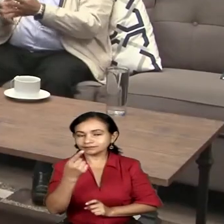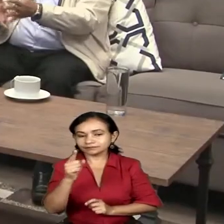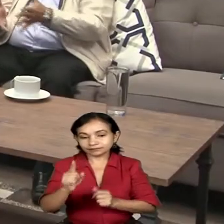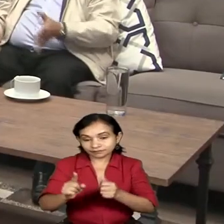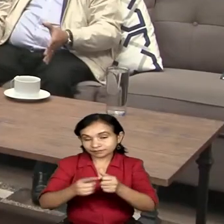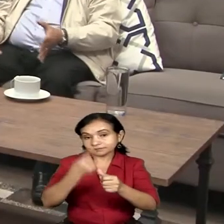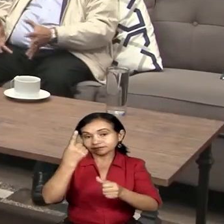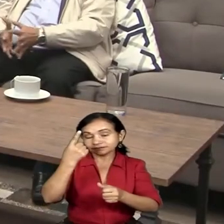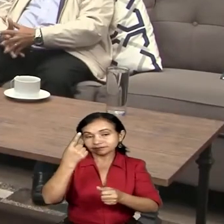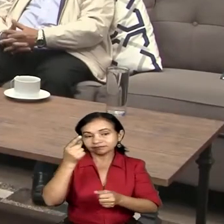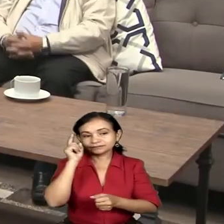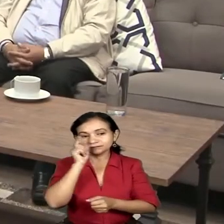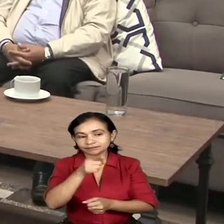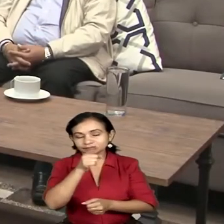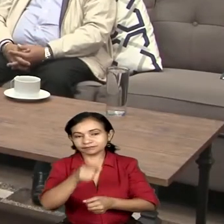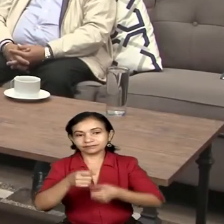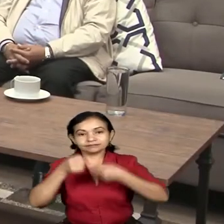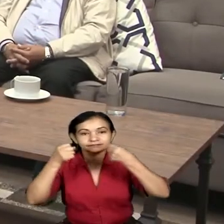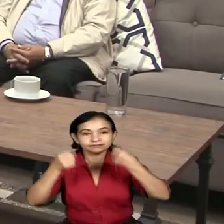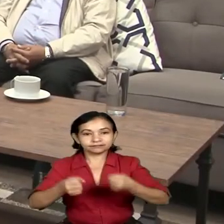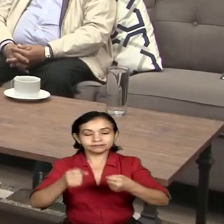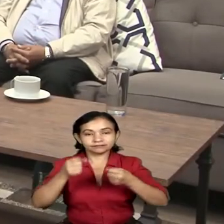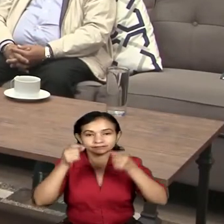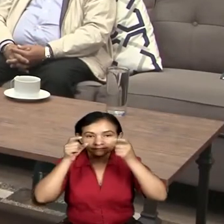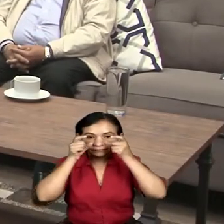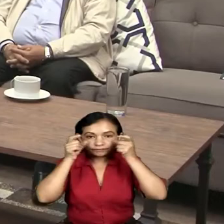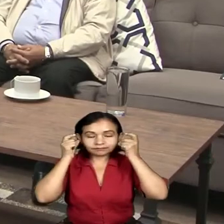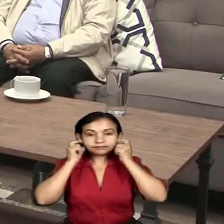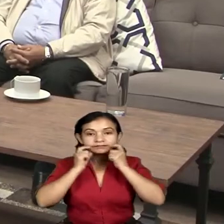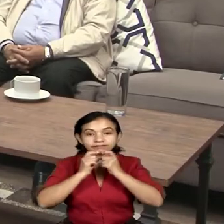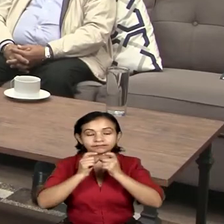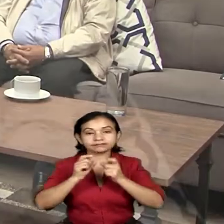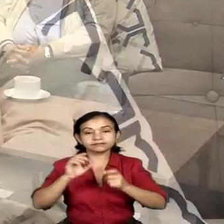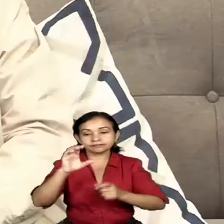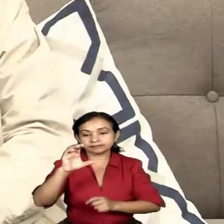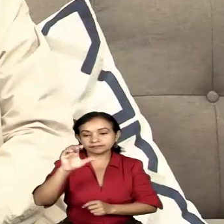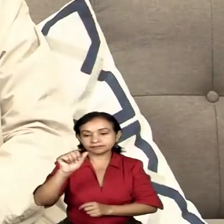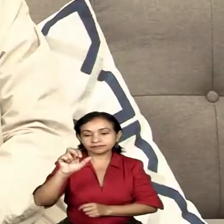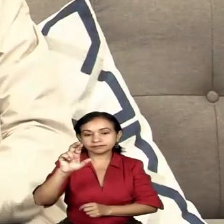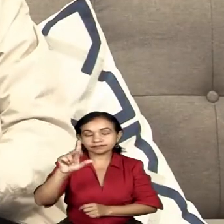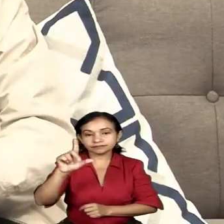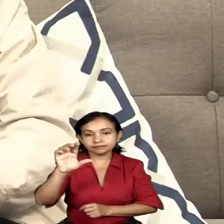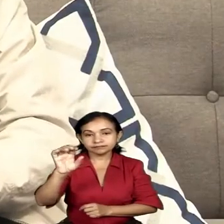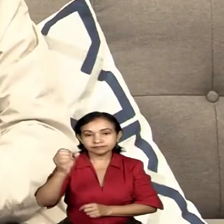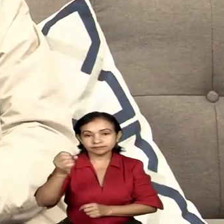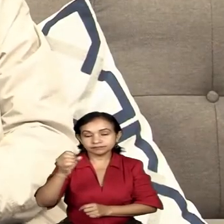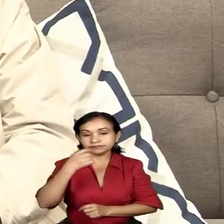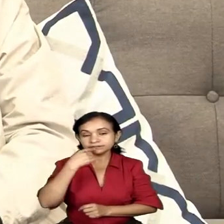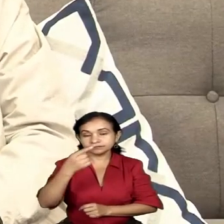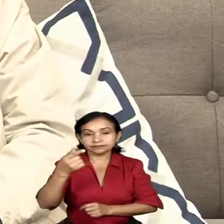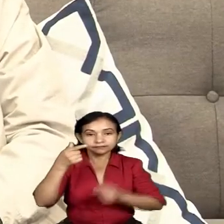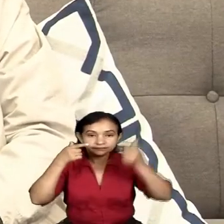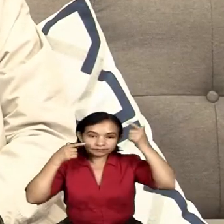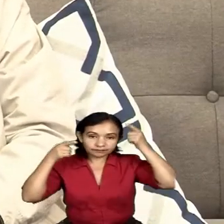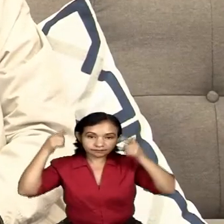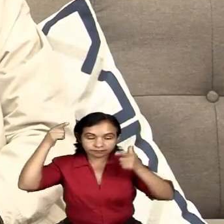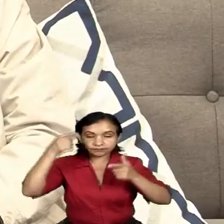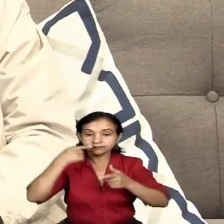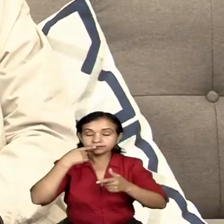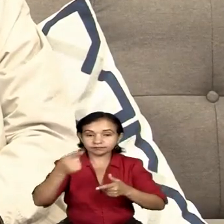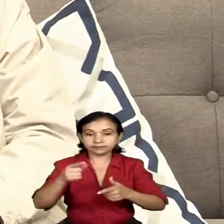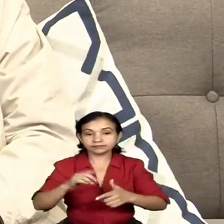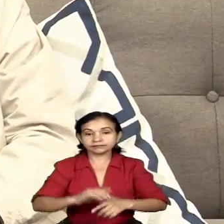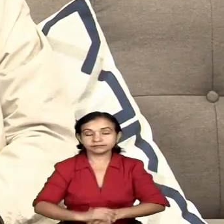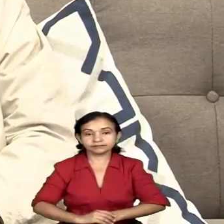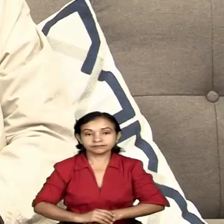que reivindica a Rigoberto, Carlos Fonseca. Es decir, como reivindicó a Sandino. Es